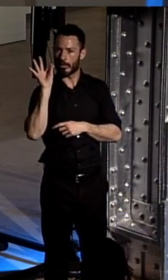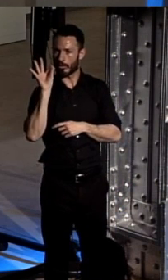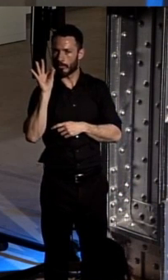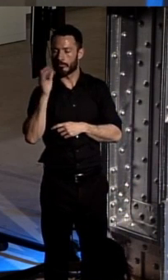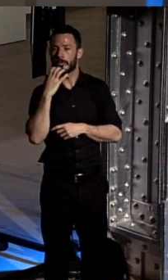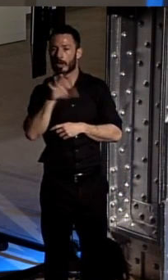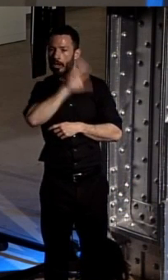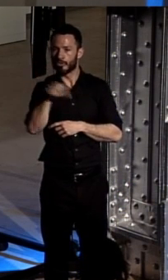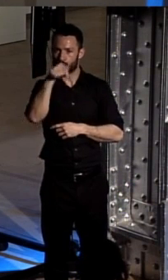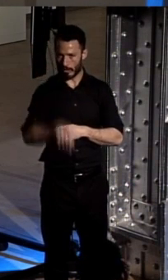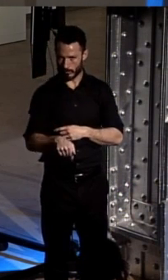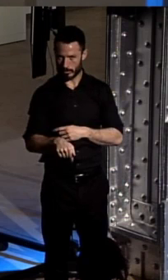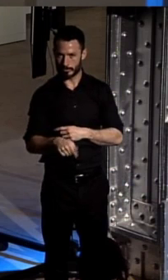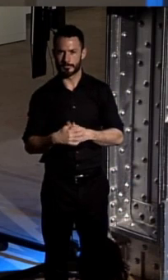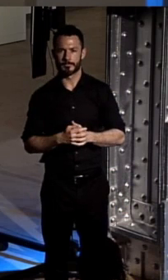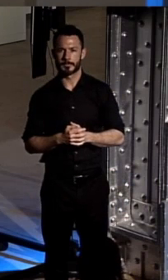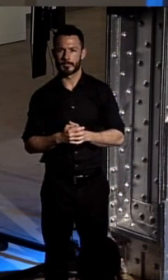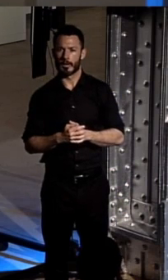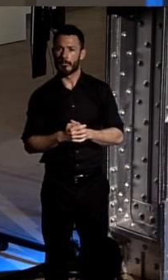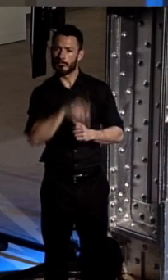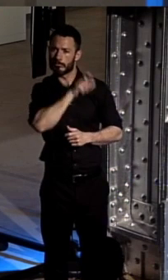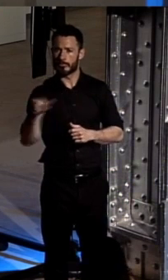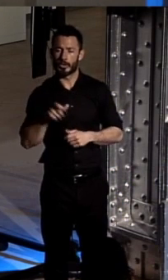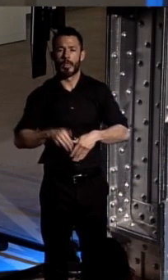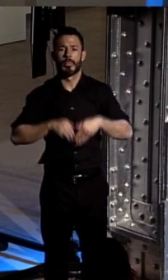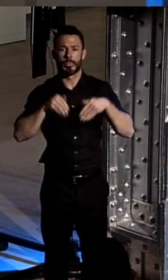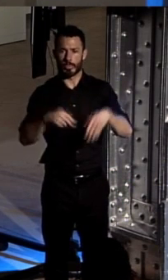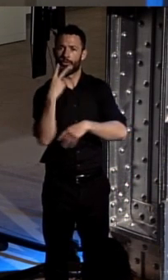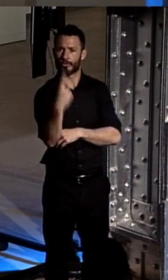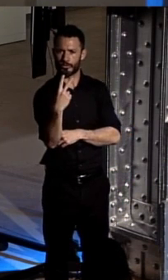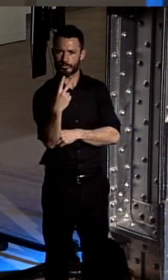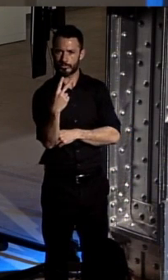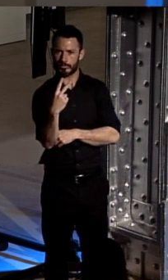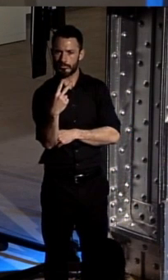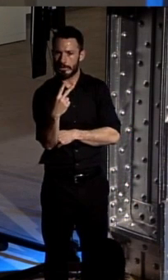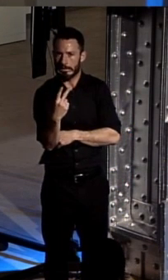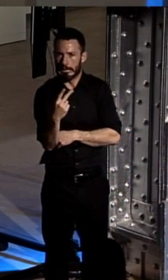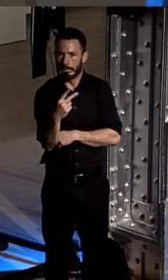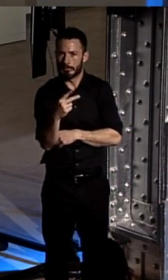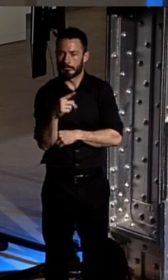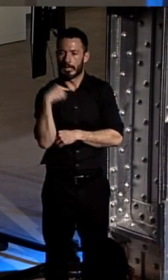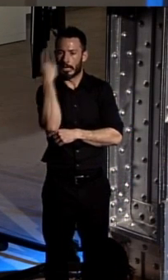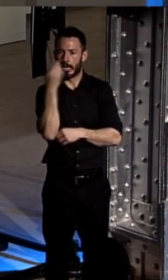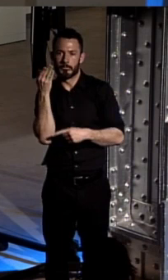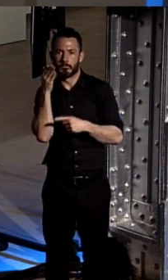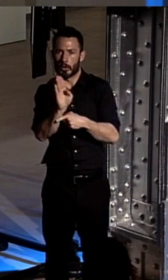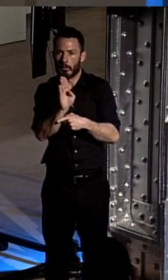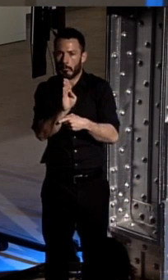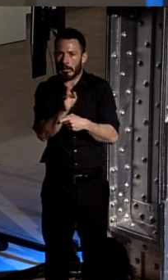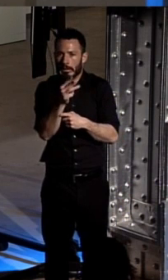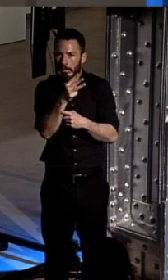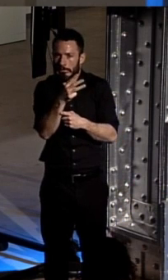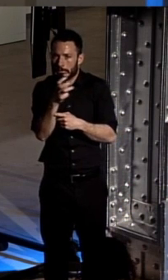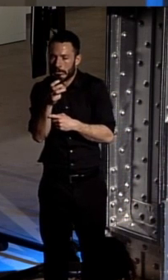sea, pongamos que ustedes no conocen la elección de Sudáfrica, y le doy los dos candidatos, y les muestro de hecho 300 milisegundos de las caras de los candidatos, esto lo hizo Todorov en